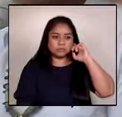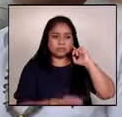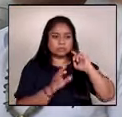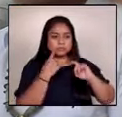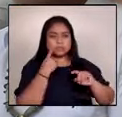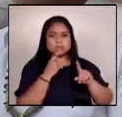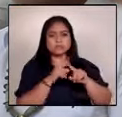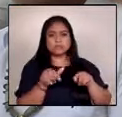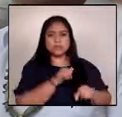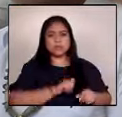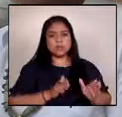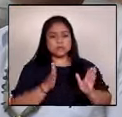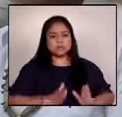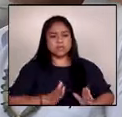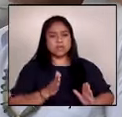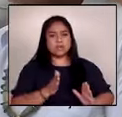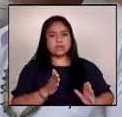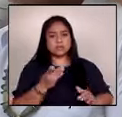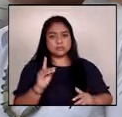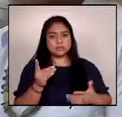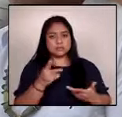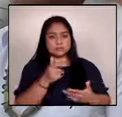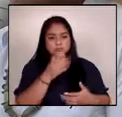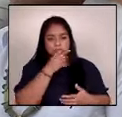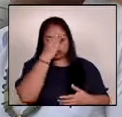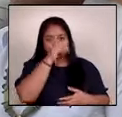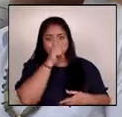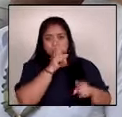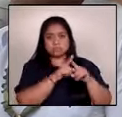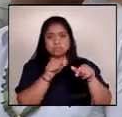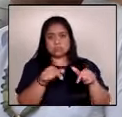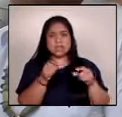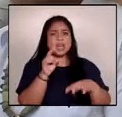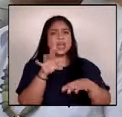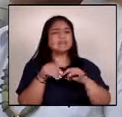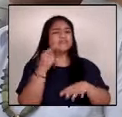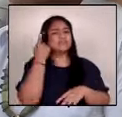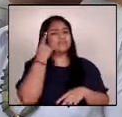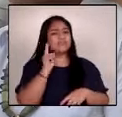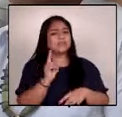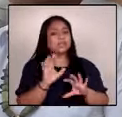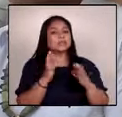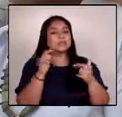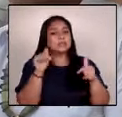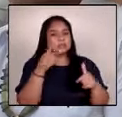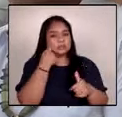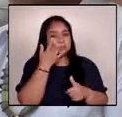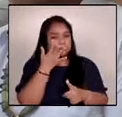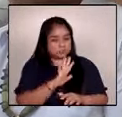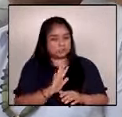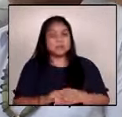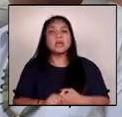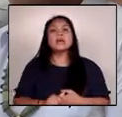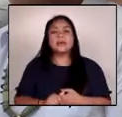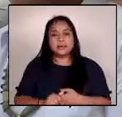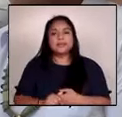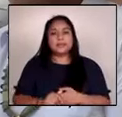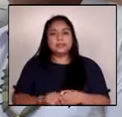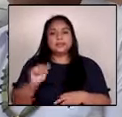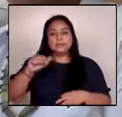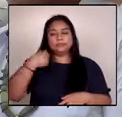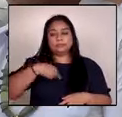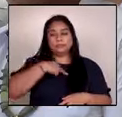Lo que estamos haciendo ahorita es una reingeniería completa de la ANAM. La ANAM está ya ahorita justamente creando un equipo de planificación